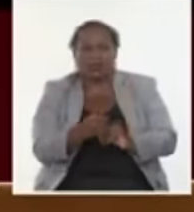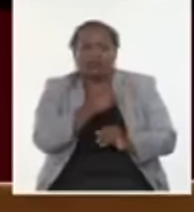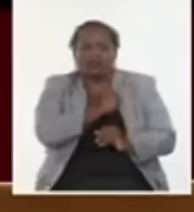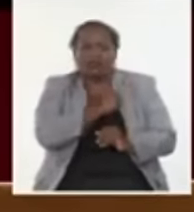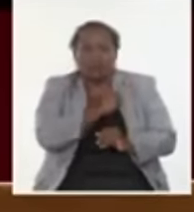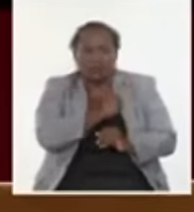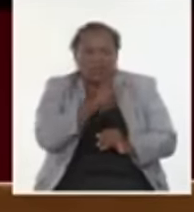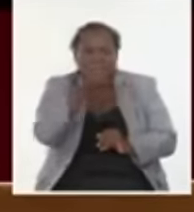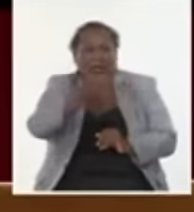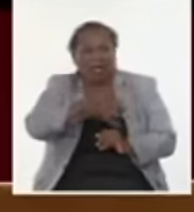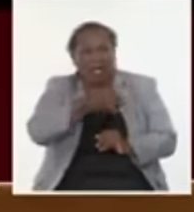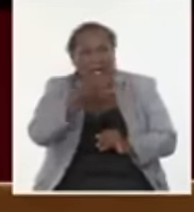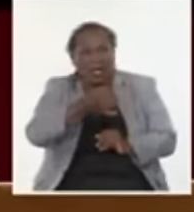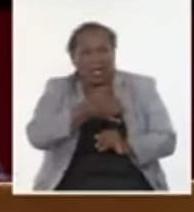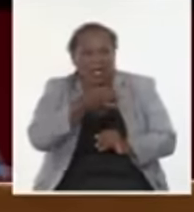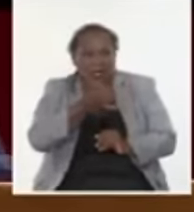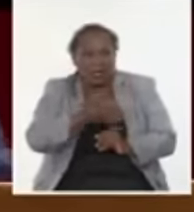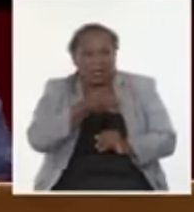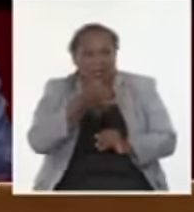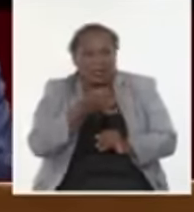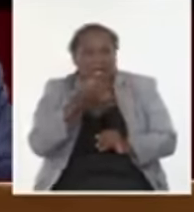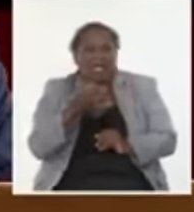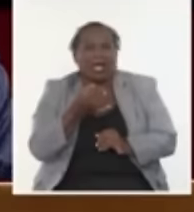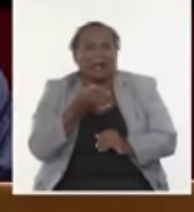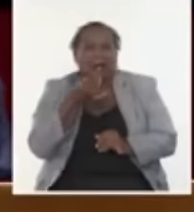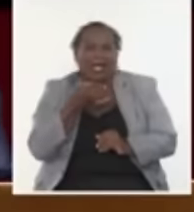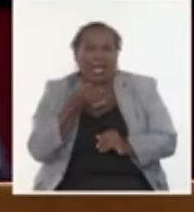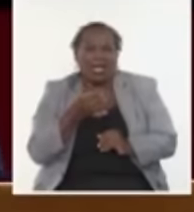enviar ese mensaje.